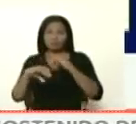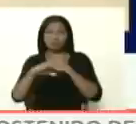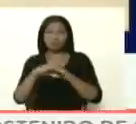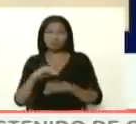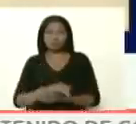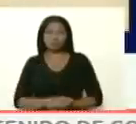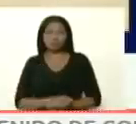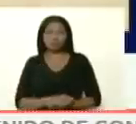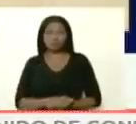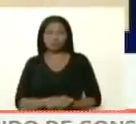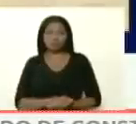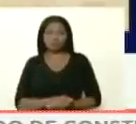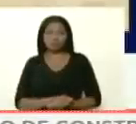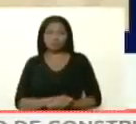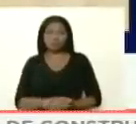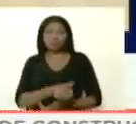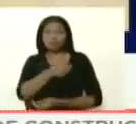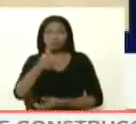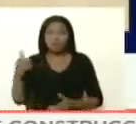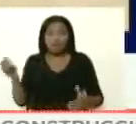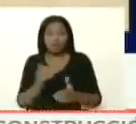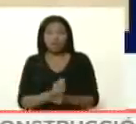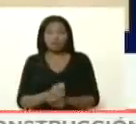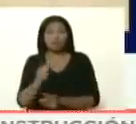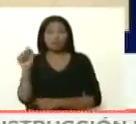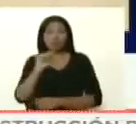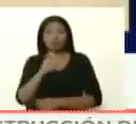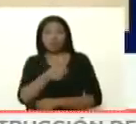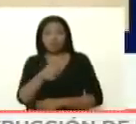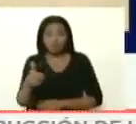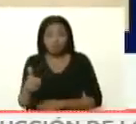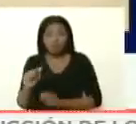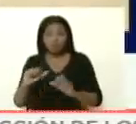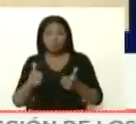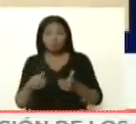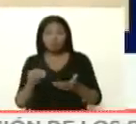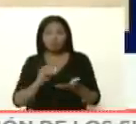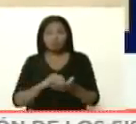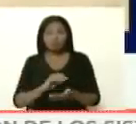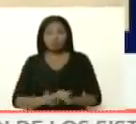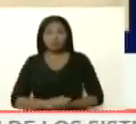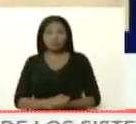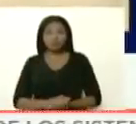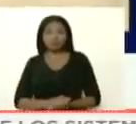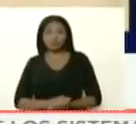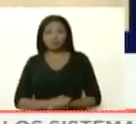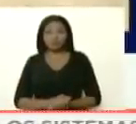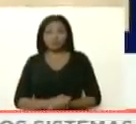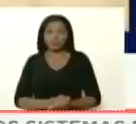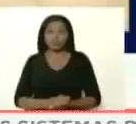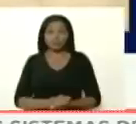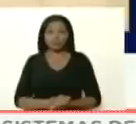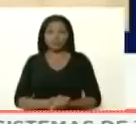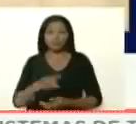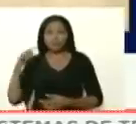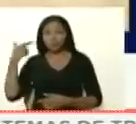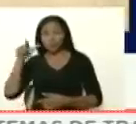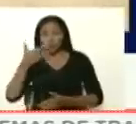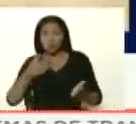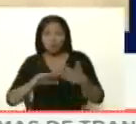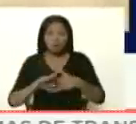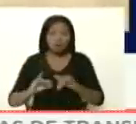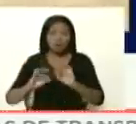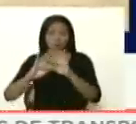Tomen su autobús, los operadores de Operations on Transportation